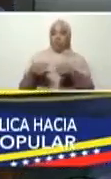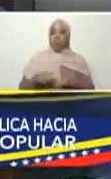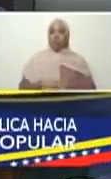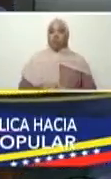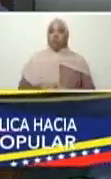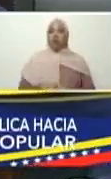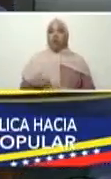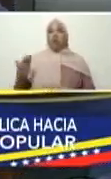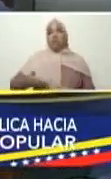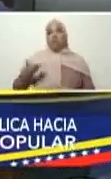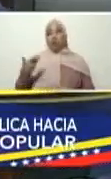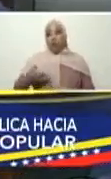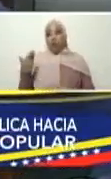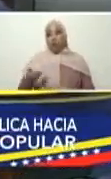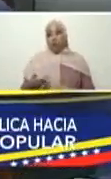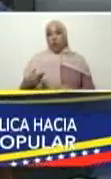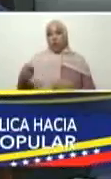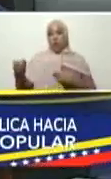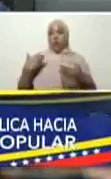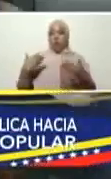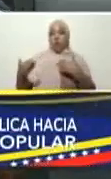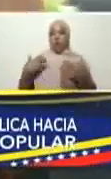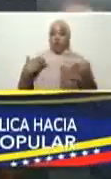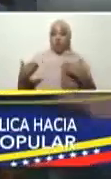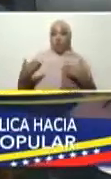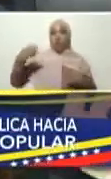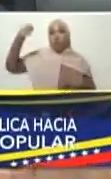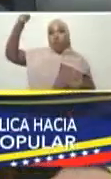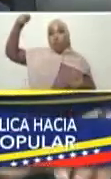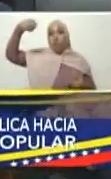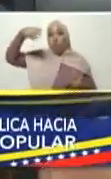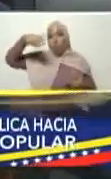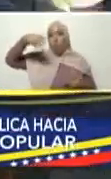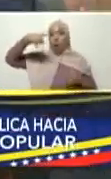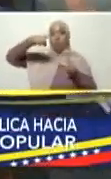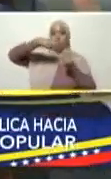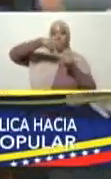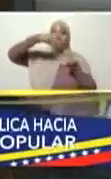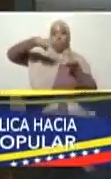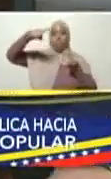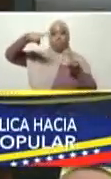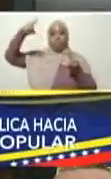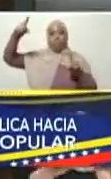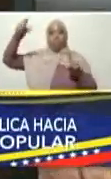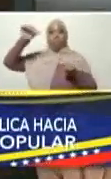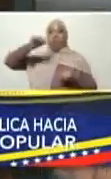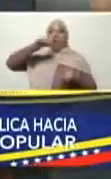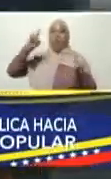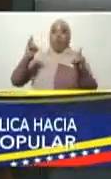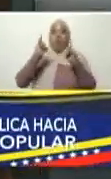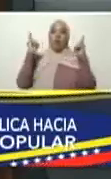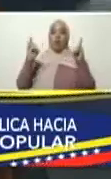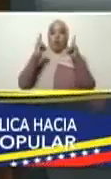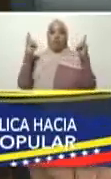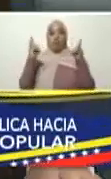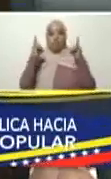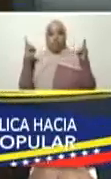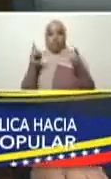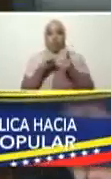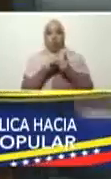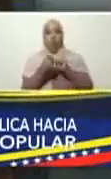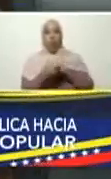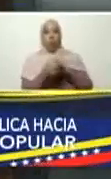súper importante que son los servicios públicos. Hay muchísimas experiencias de transferencia al Poder Popular de servicios públicos, pero unas por aquí